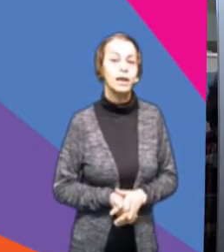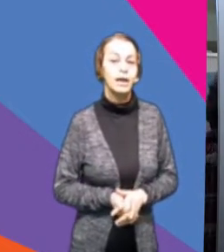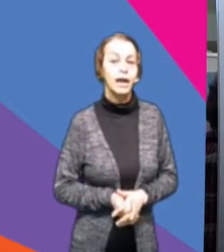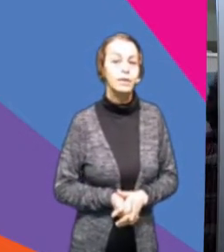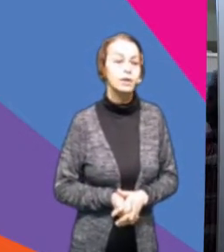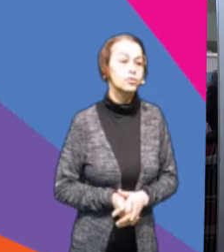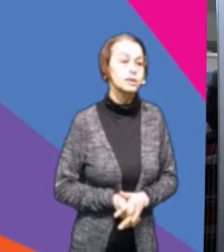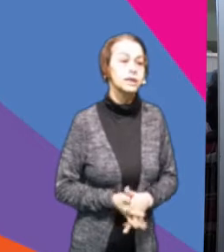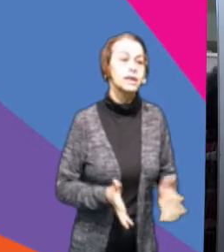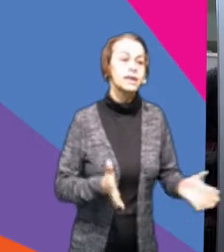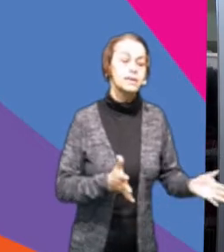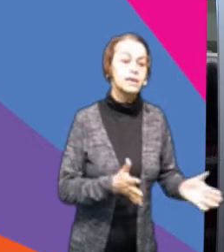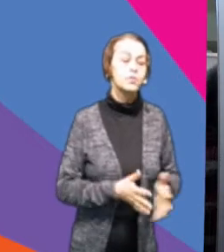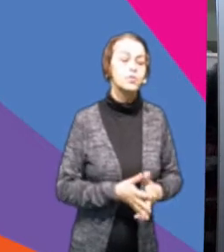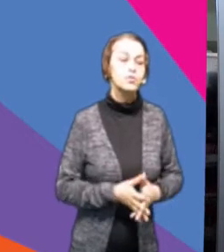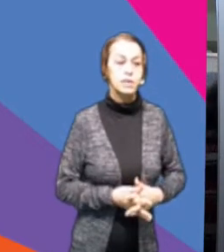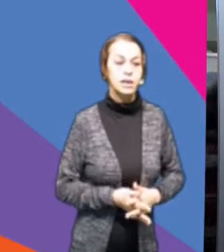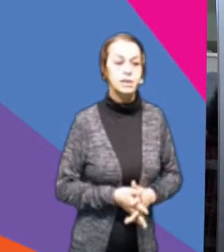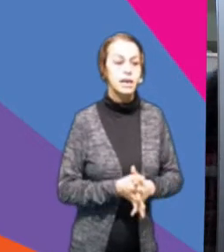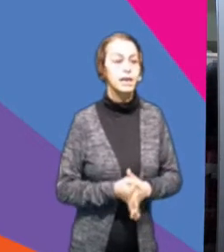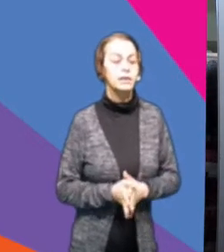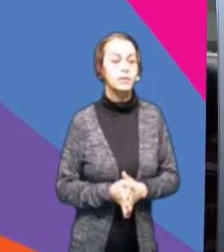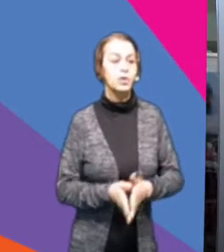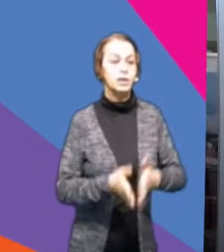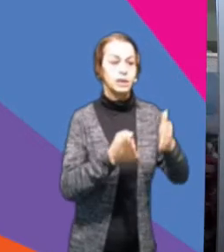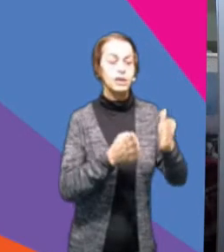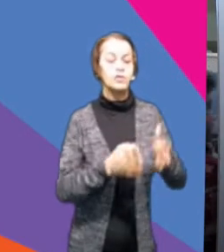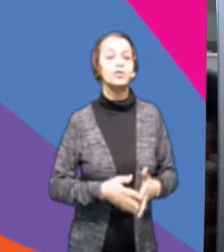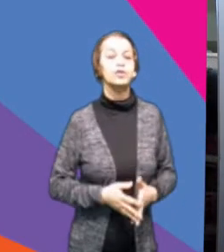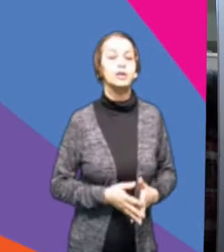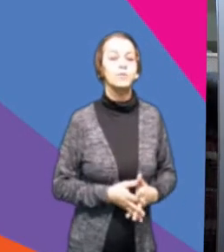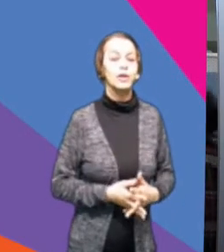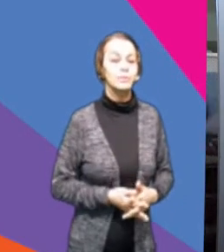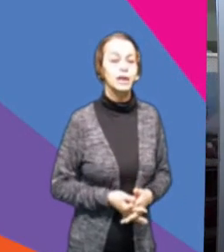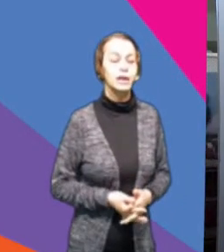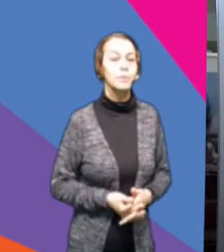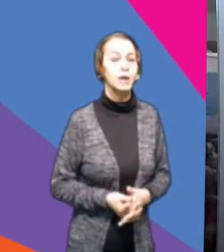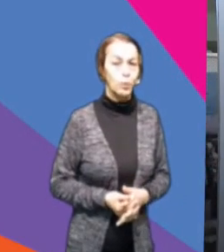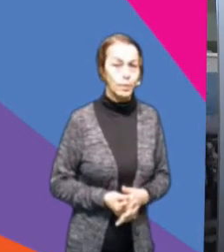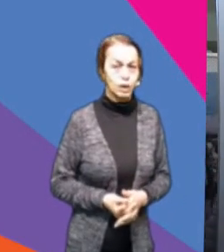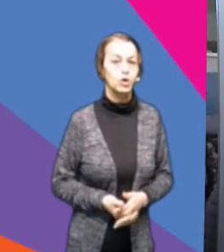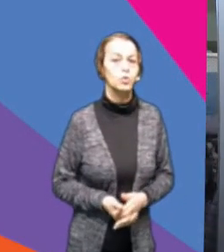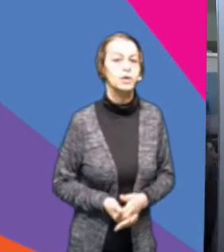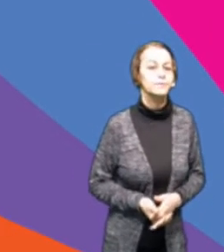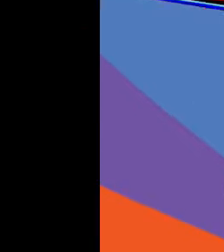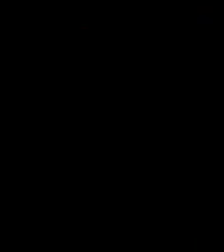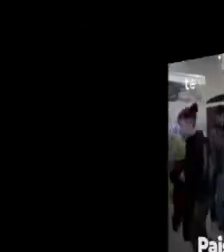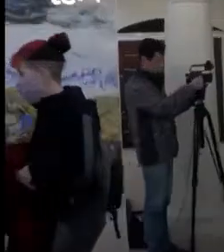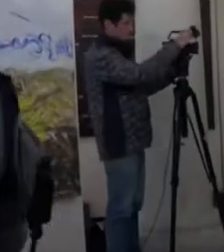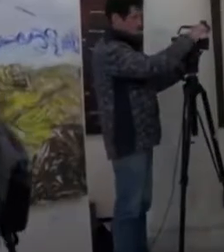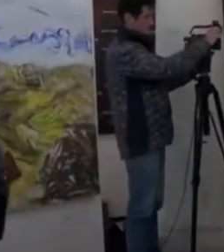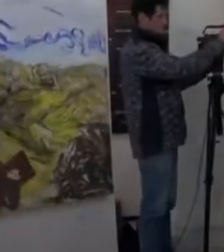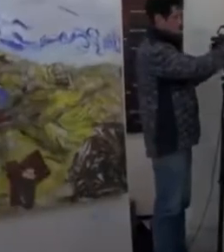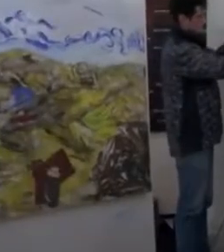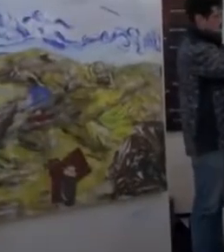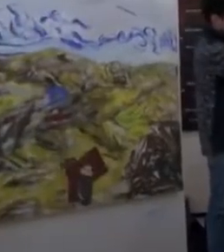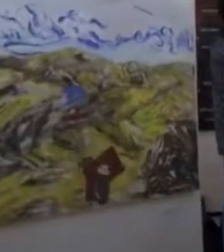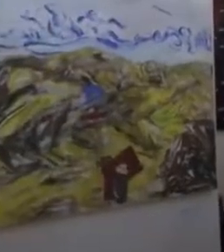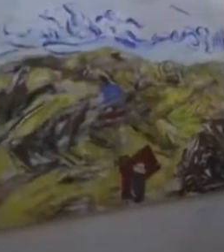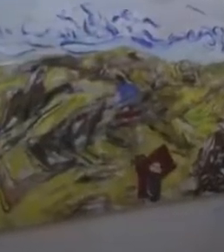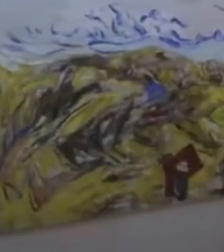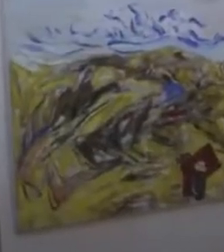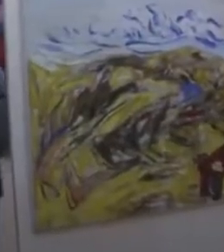del CABA. Entonces se puso en marcha esta muestra y nosotros tenemos las imágenes para compartir con usted. Cuando se